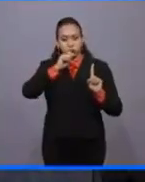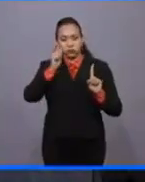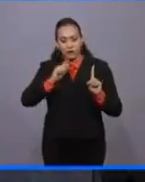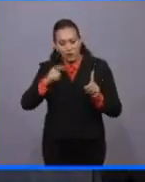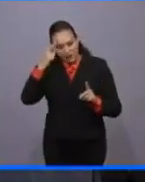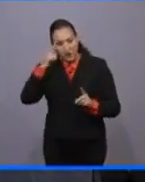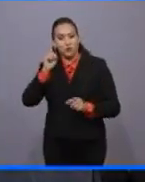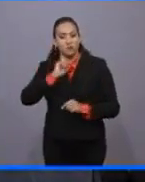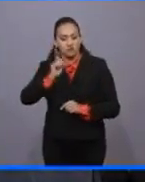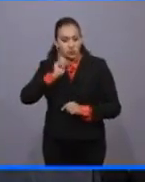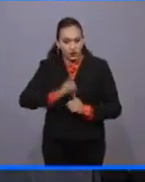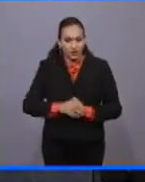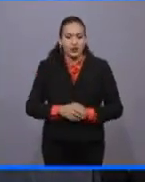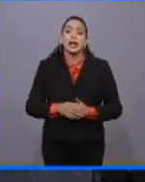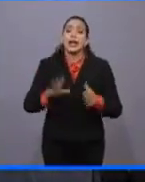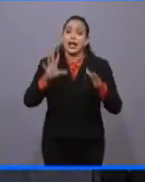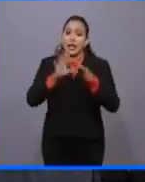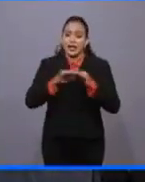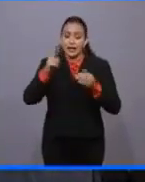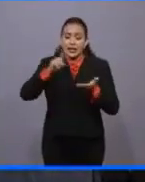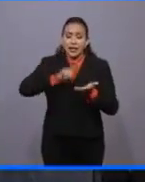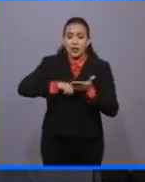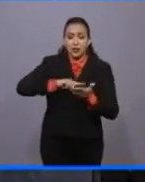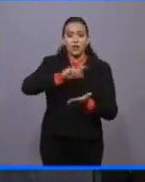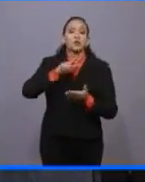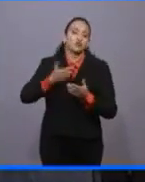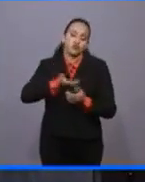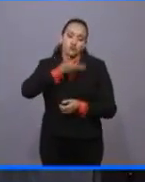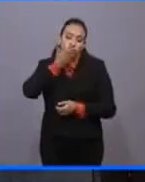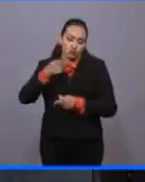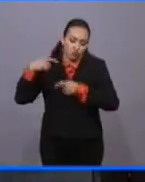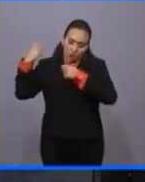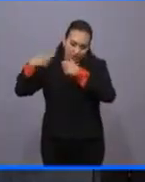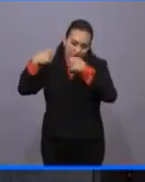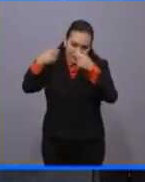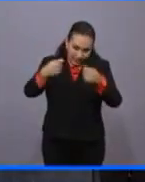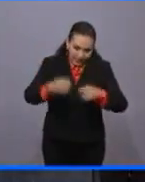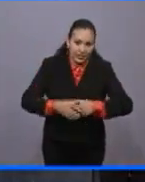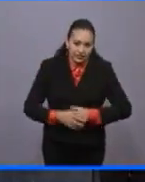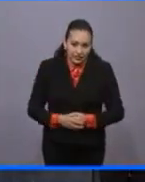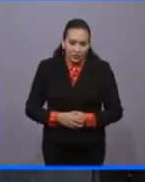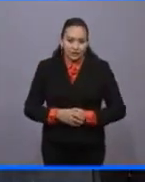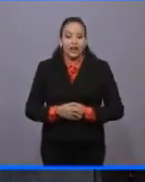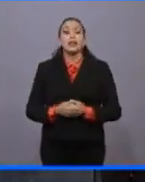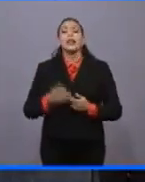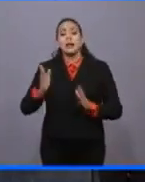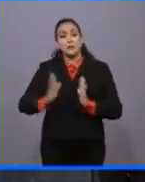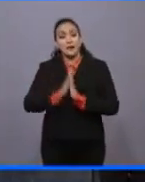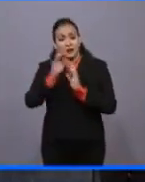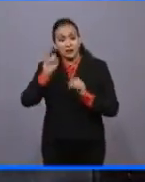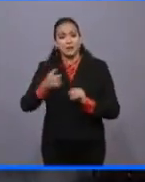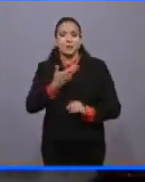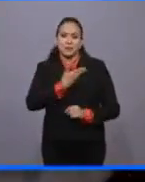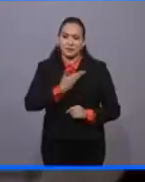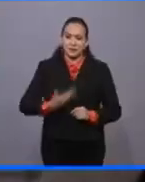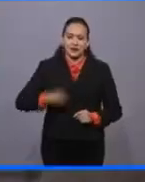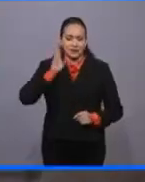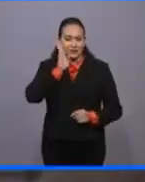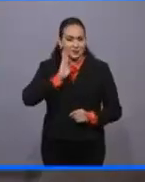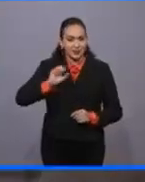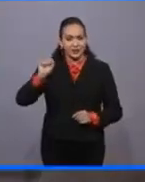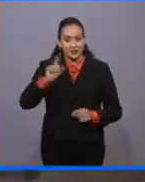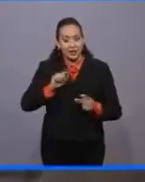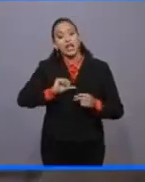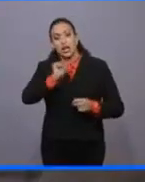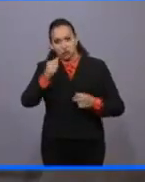mi compañero Mario López Peña, espacio en el que participaron ministras y ministros de la Suprema Corte de Justicia de la Nación.